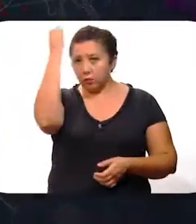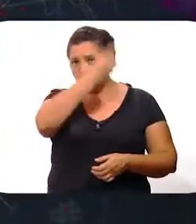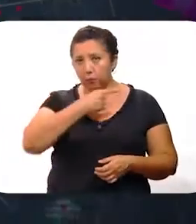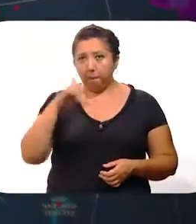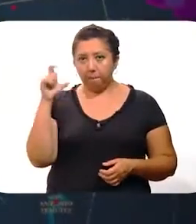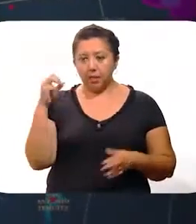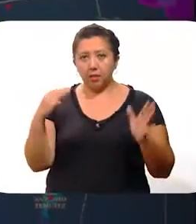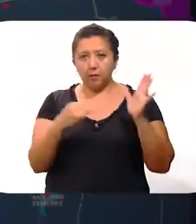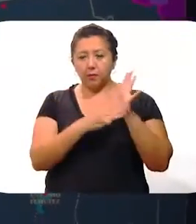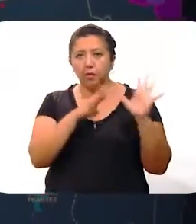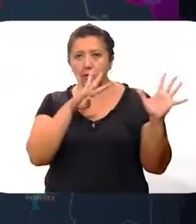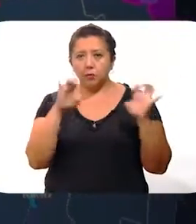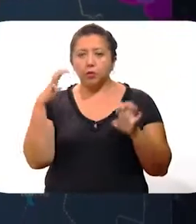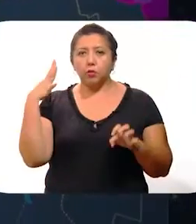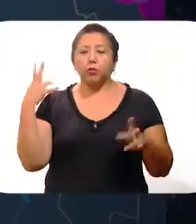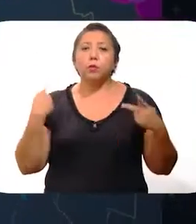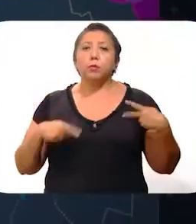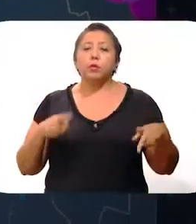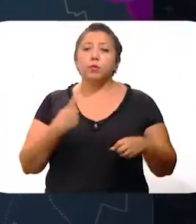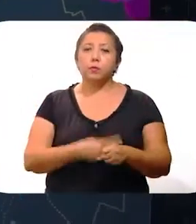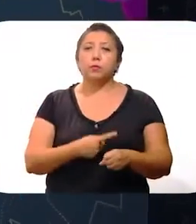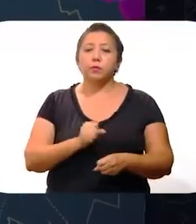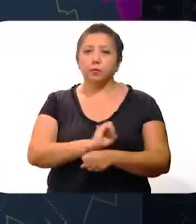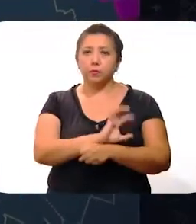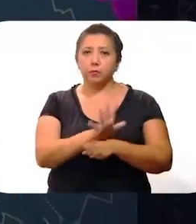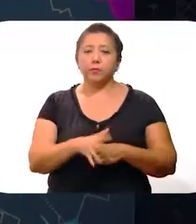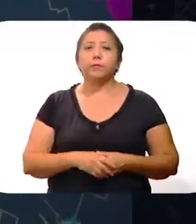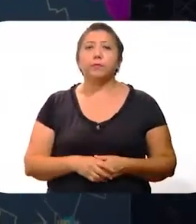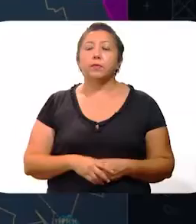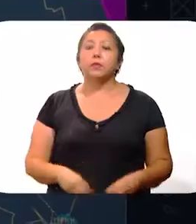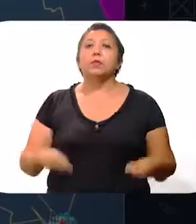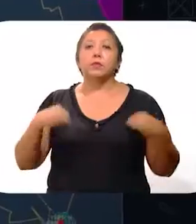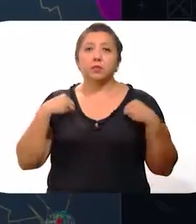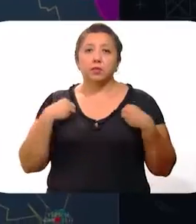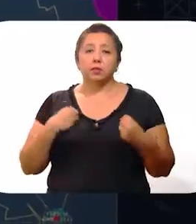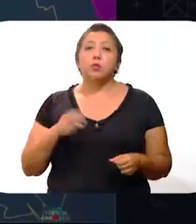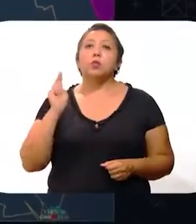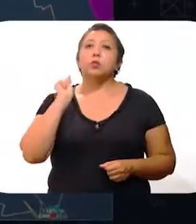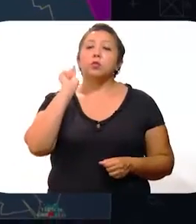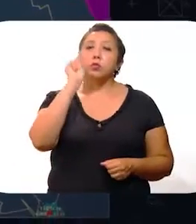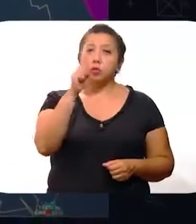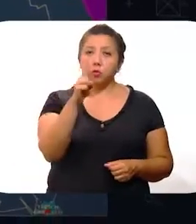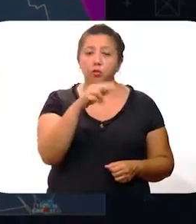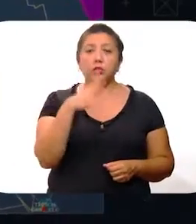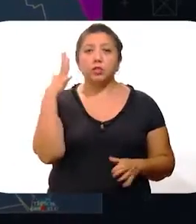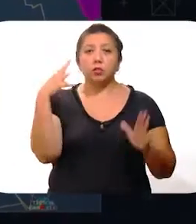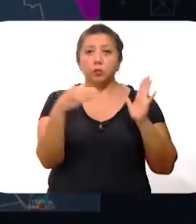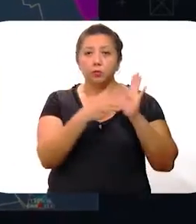diagnosticado 20.905 personas contagiadas de coronavirus que viven en la zona norte